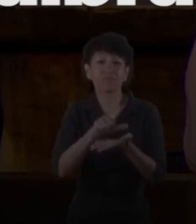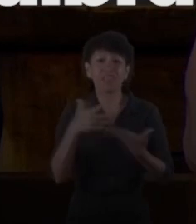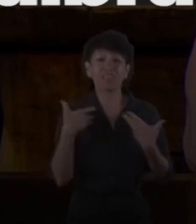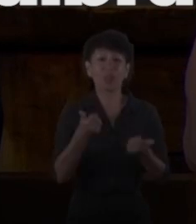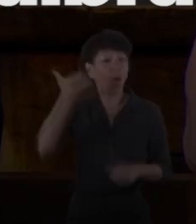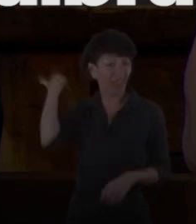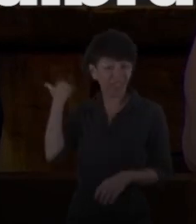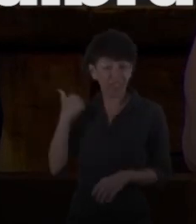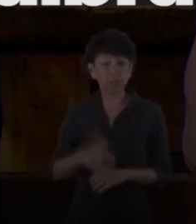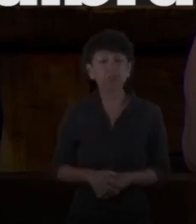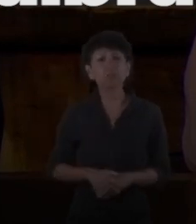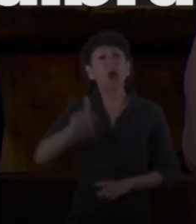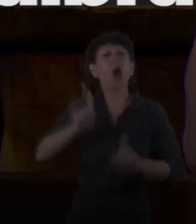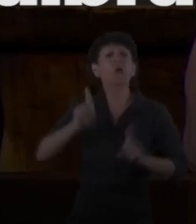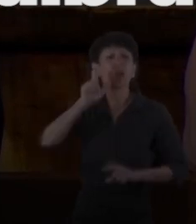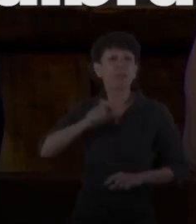Y hay algunos que pensamos